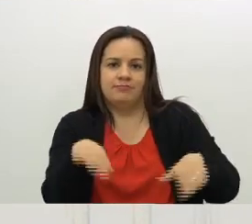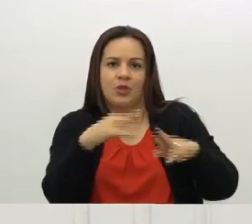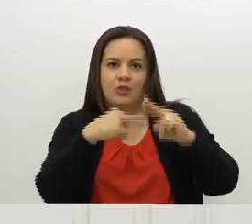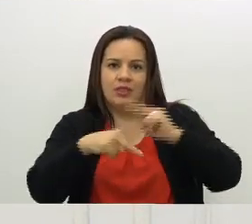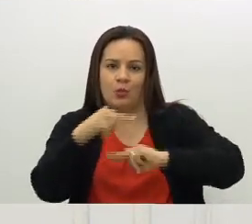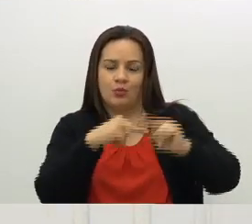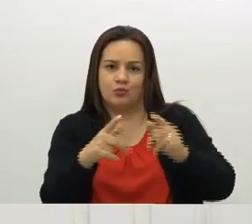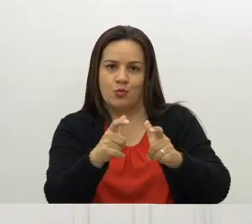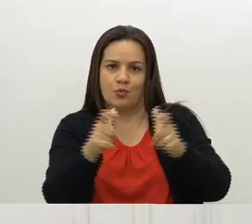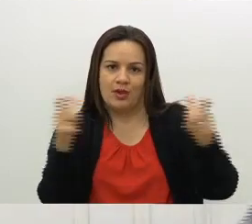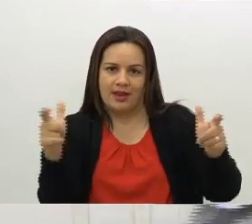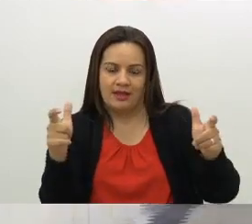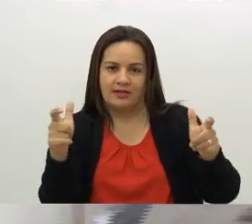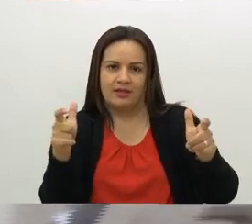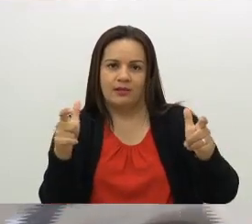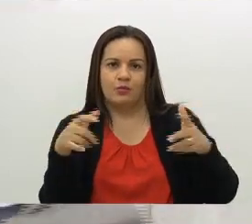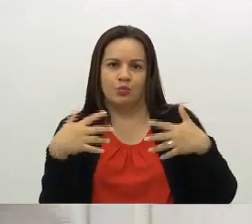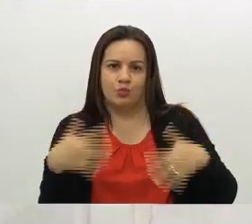grande, gigante,